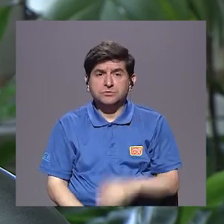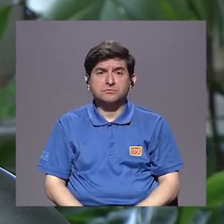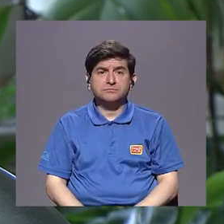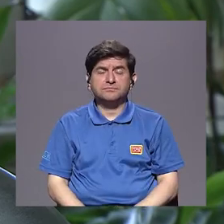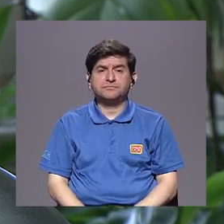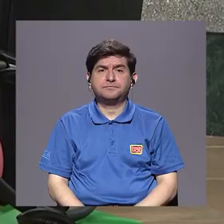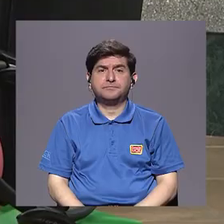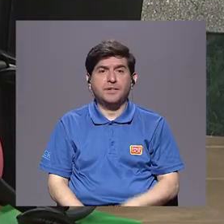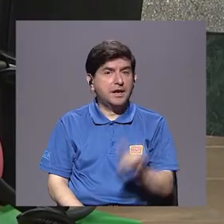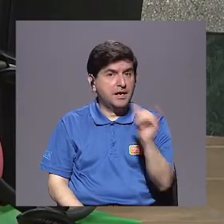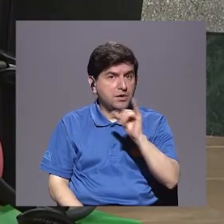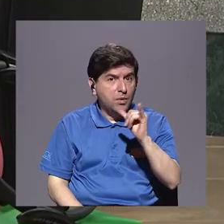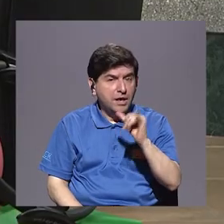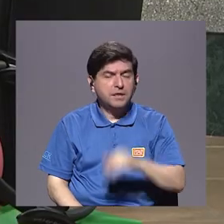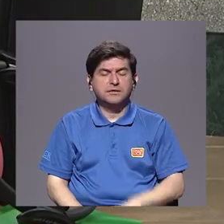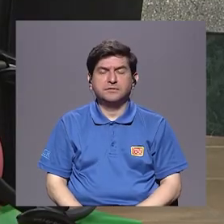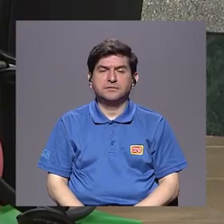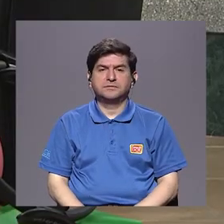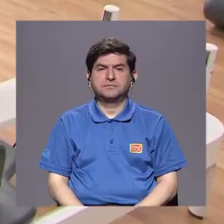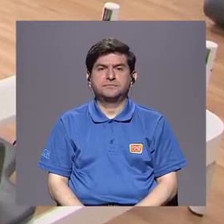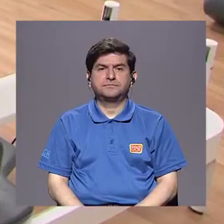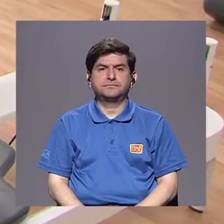Sí, claro.